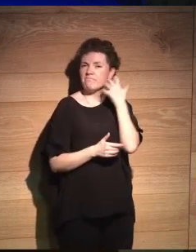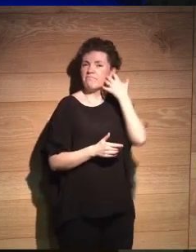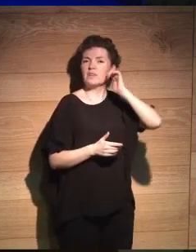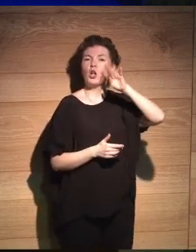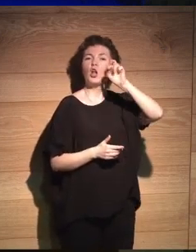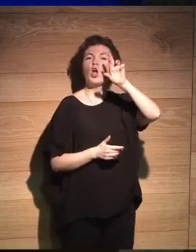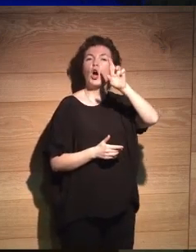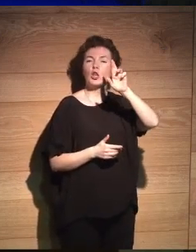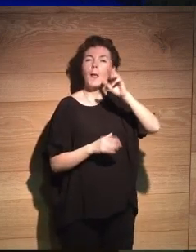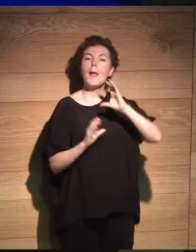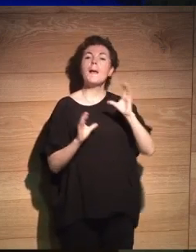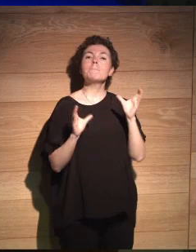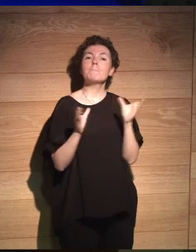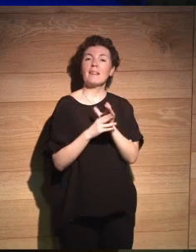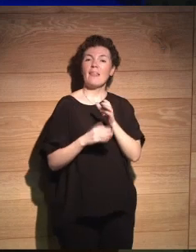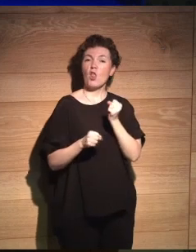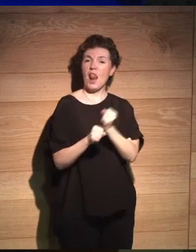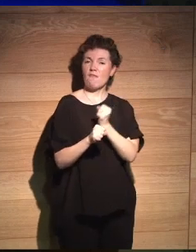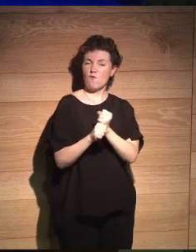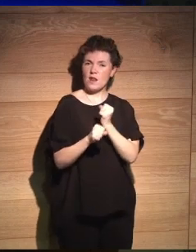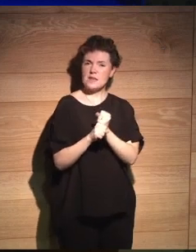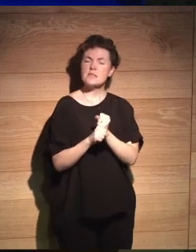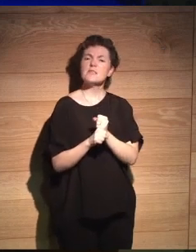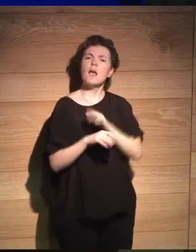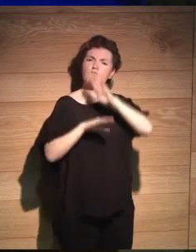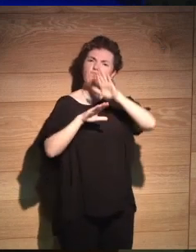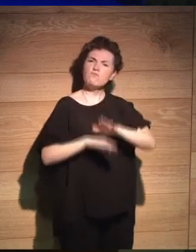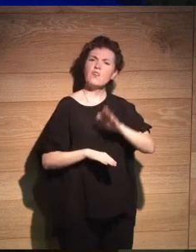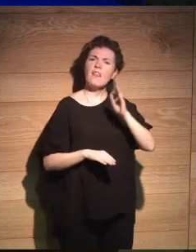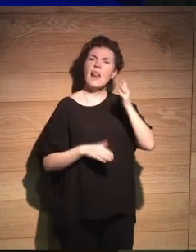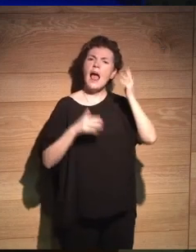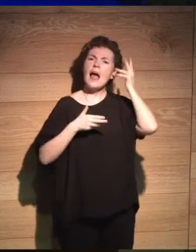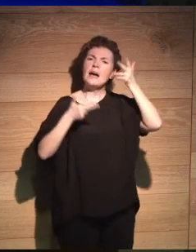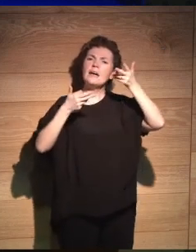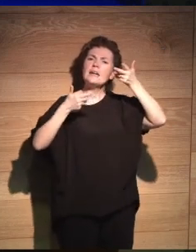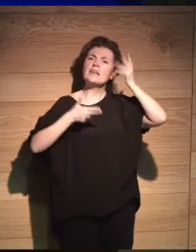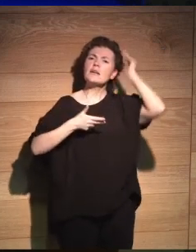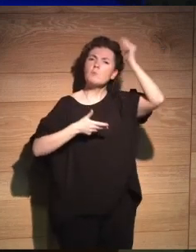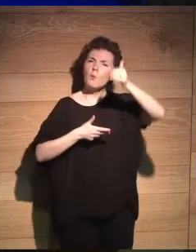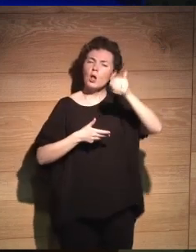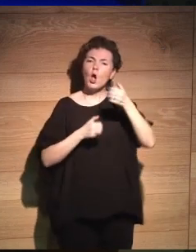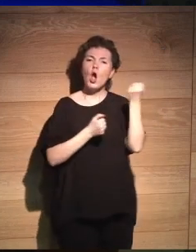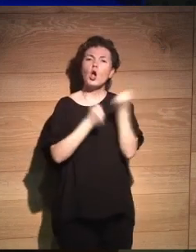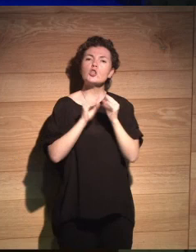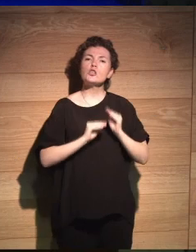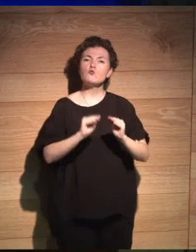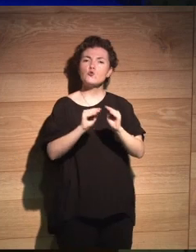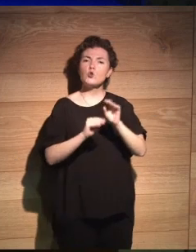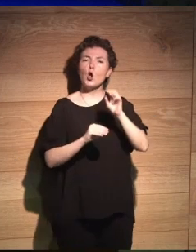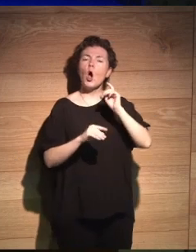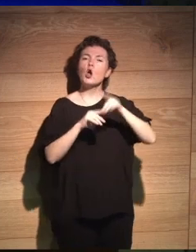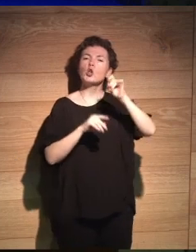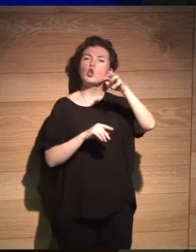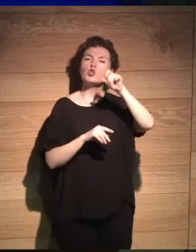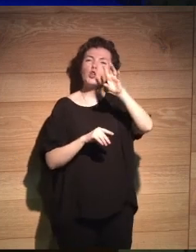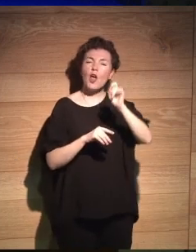Partido Laborista y partidario de la República, había convertido su Rolls Royce en una ambulancia que